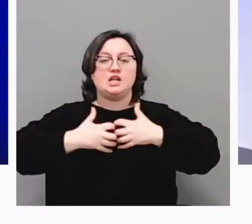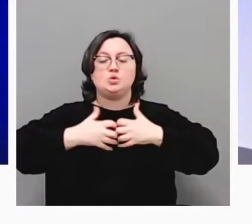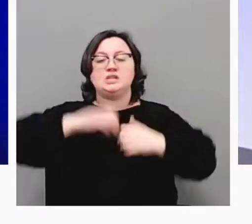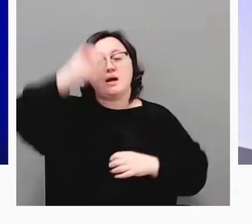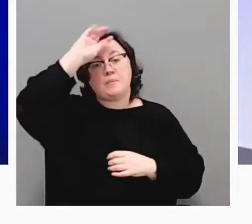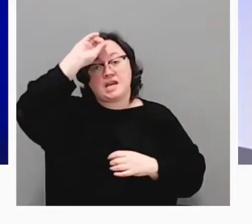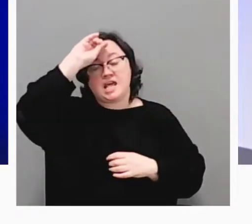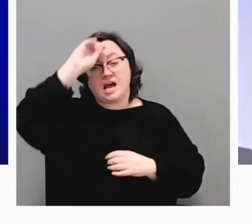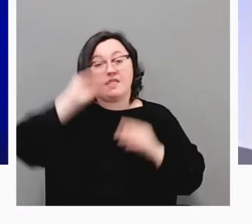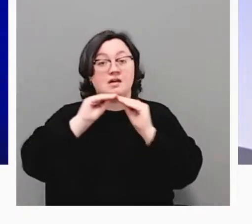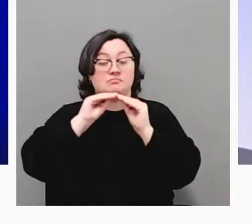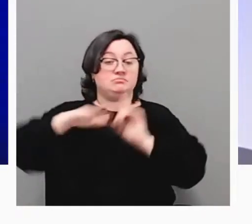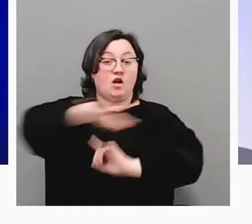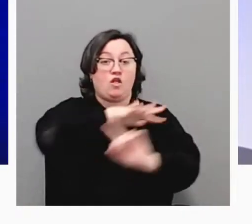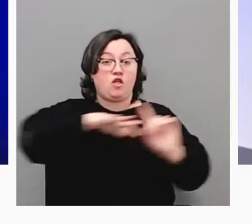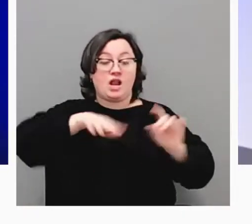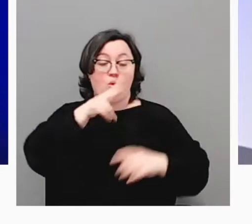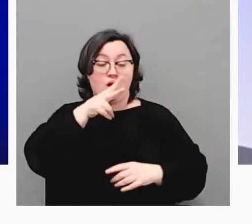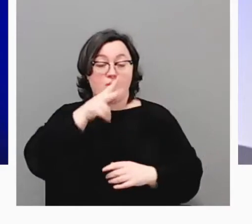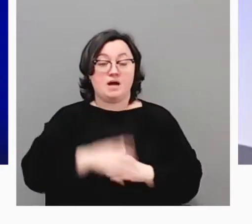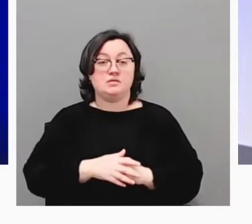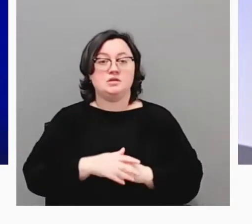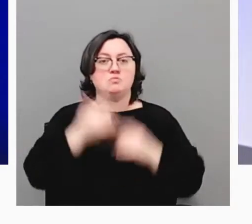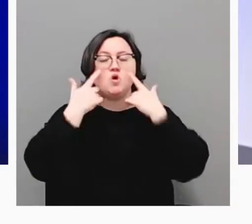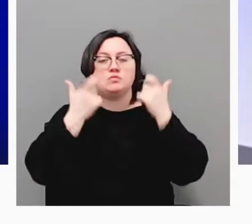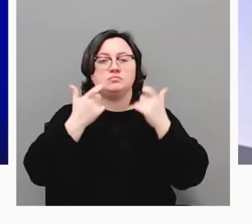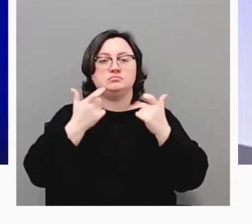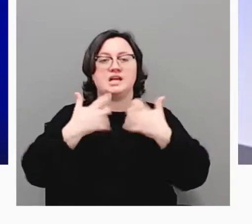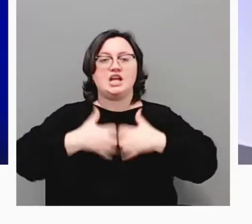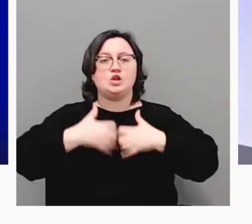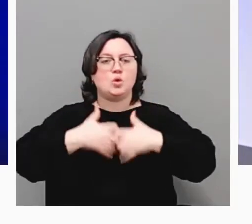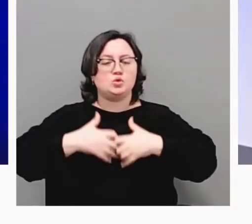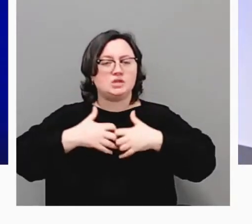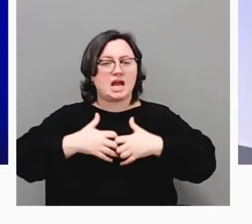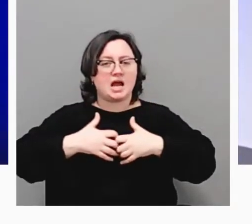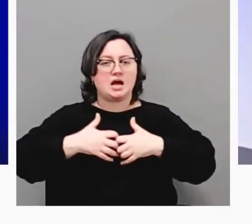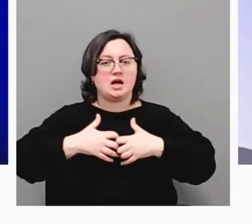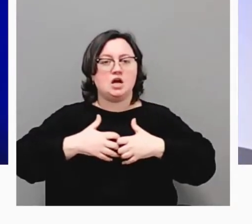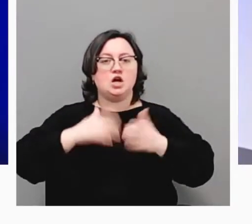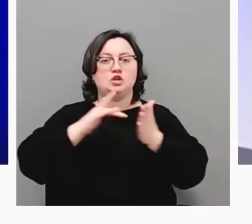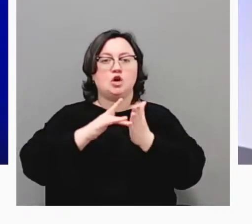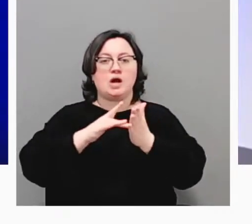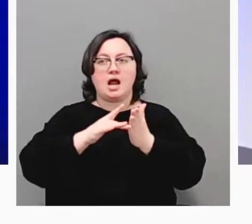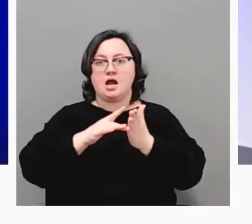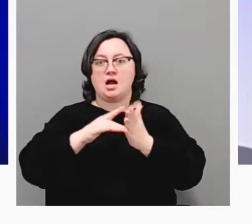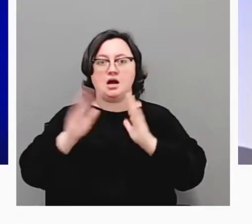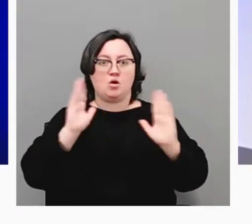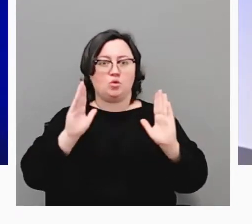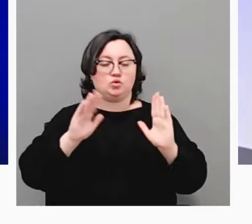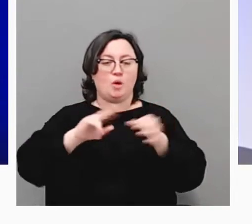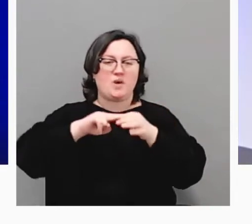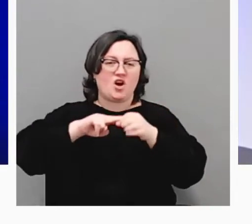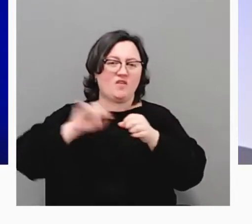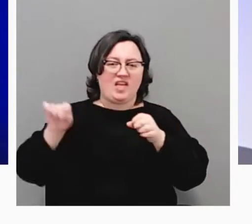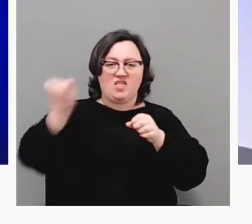desarrolla en torno a Huelva, ¿no? La industria minera, como vemos en este mapa, es una industria que se desarrolla en la faja crítica de la provincia y que ha